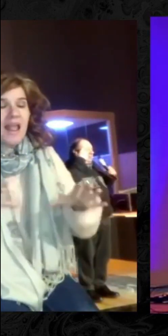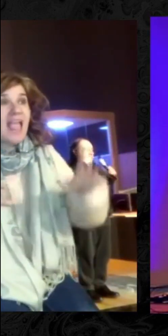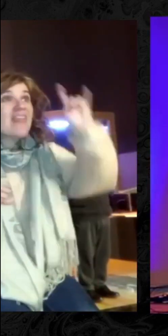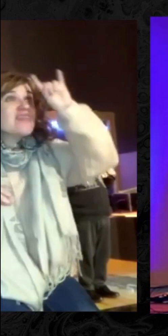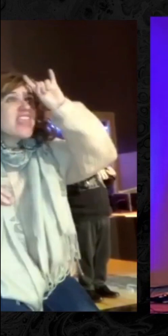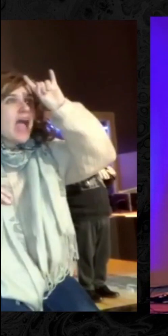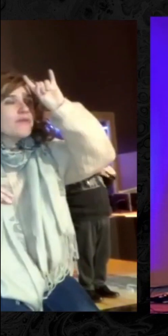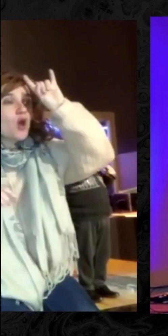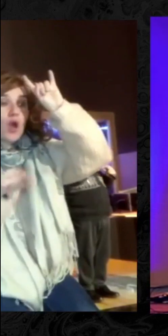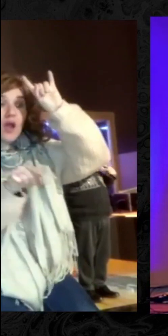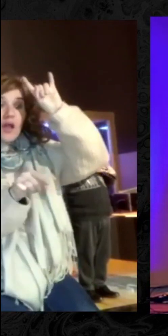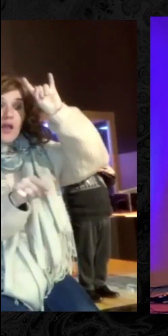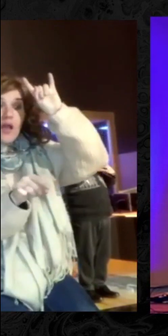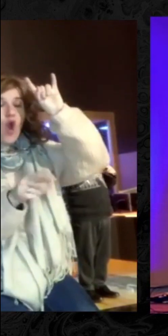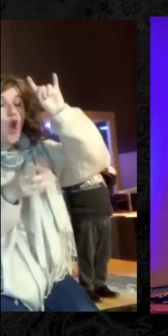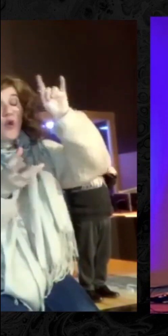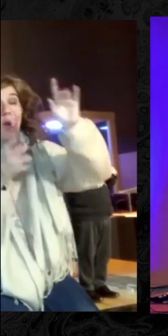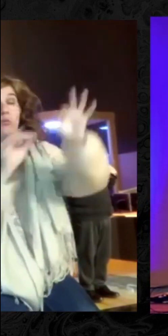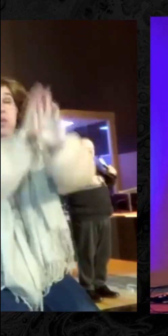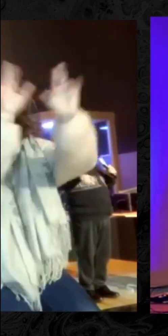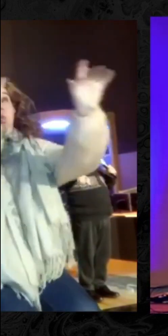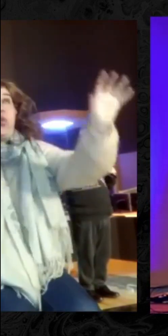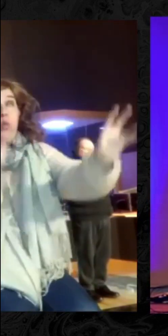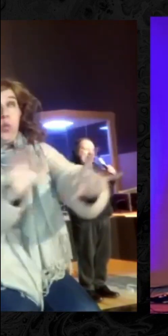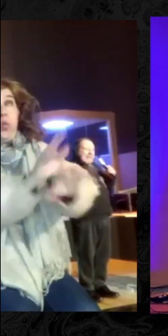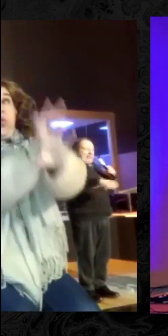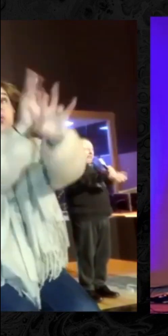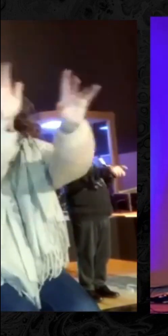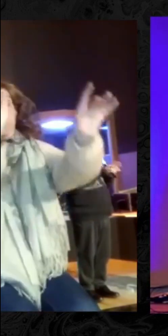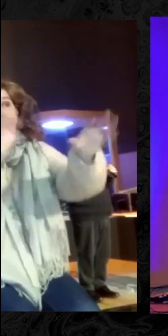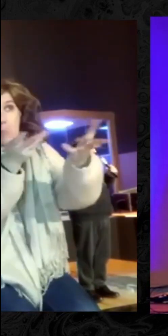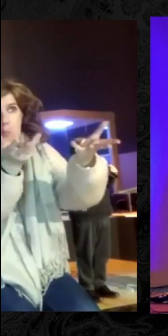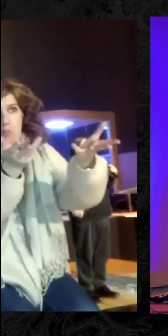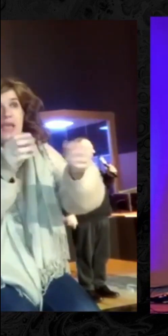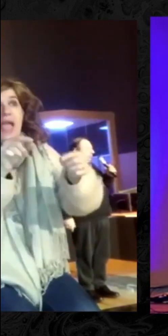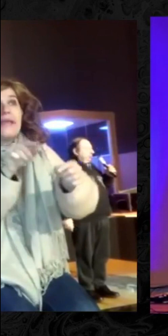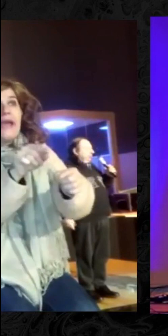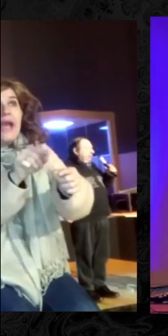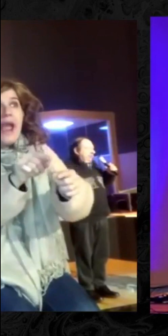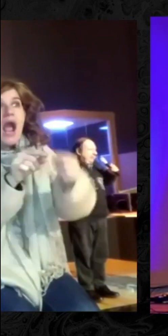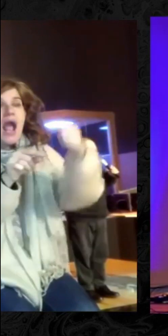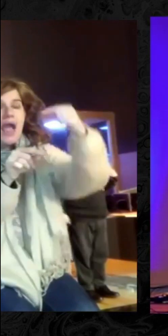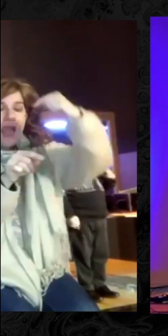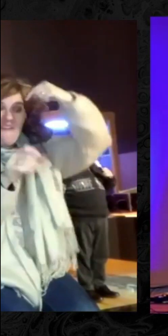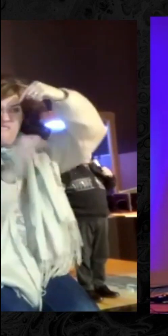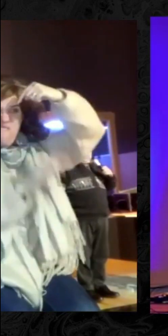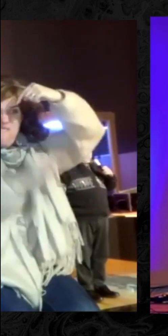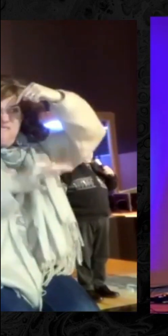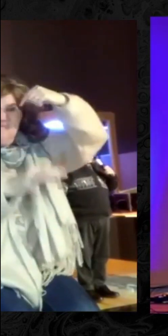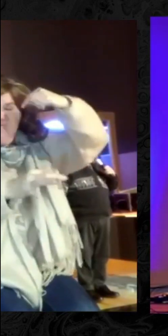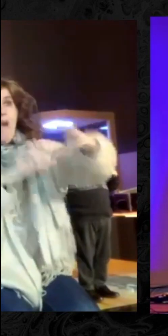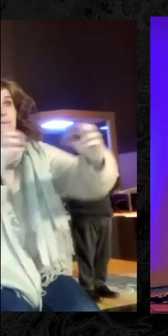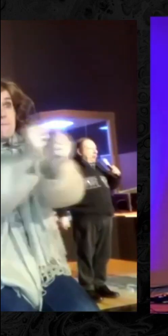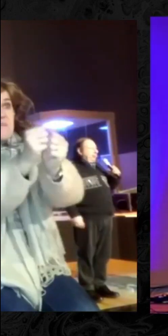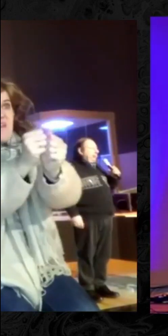que a los que había allí hacían como un rezo de esos si ahora reprenda y como que se convertían en perros mentiras del el